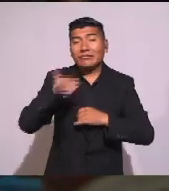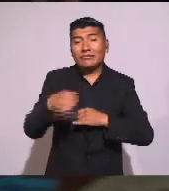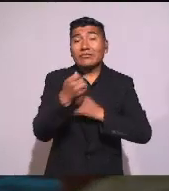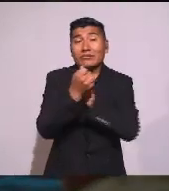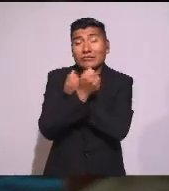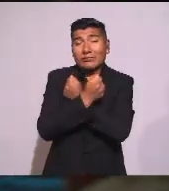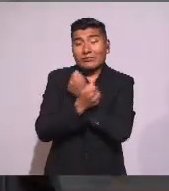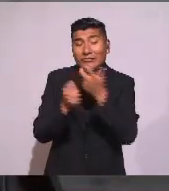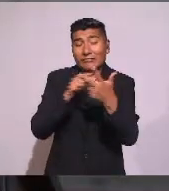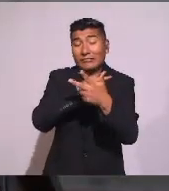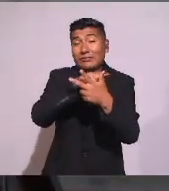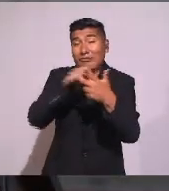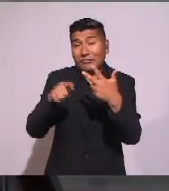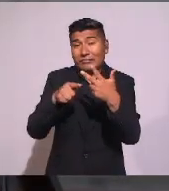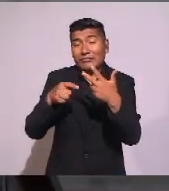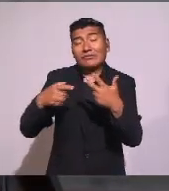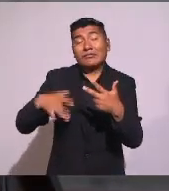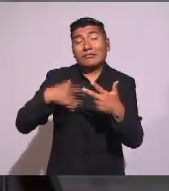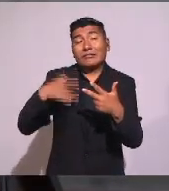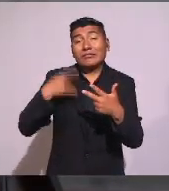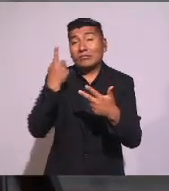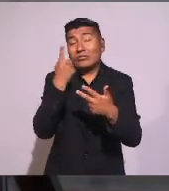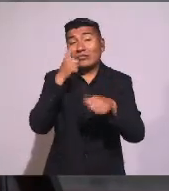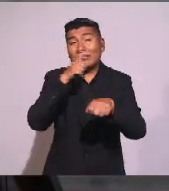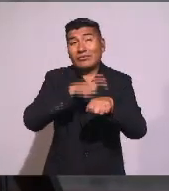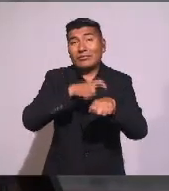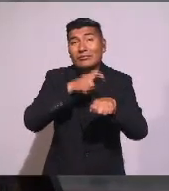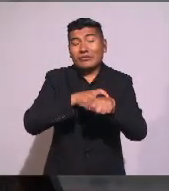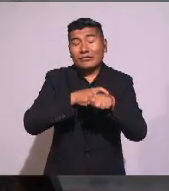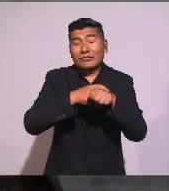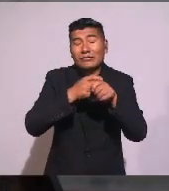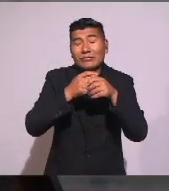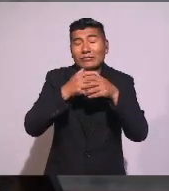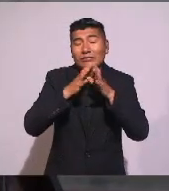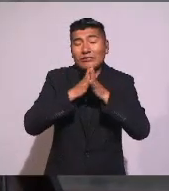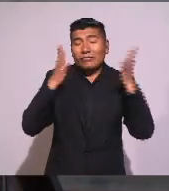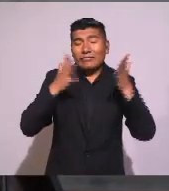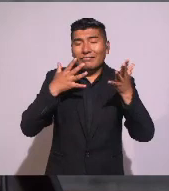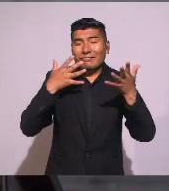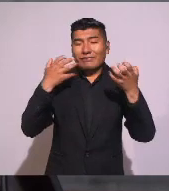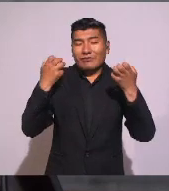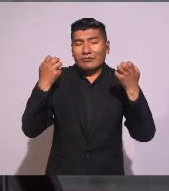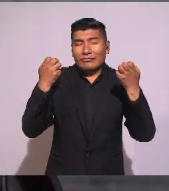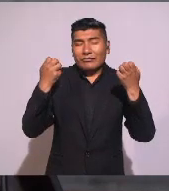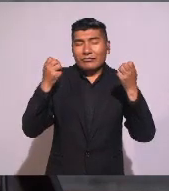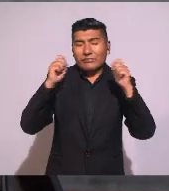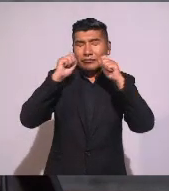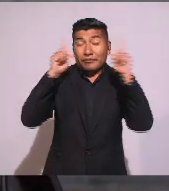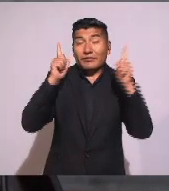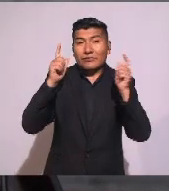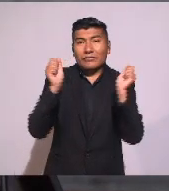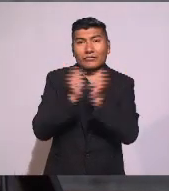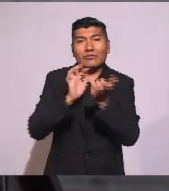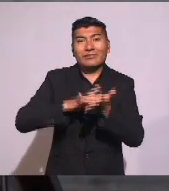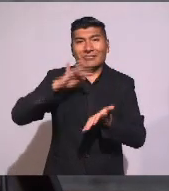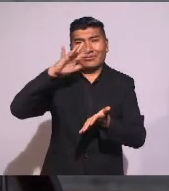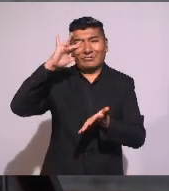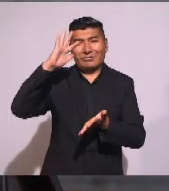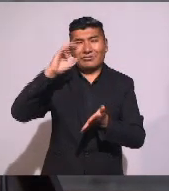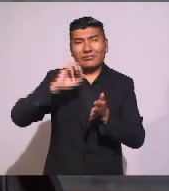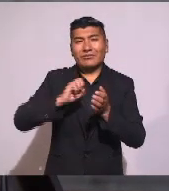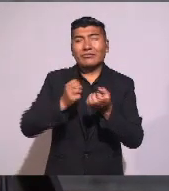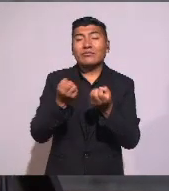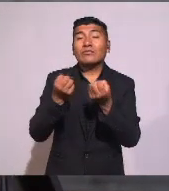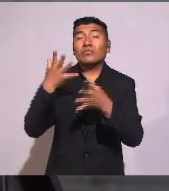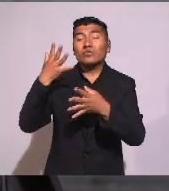vive en un momento sumisos en la gloria en la plenitud después de muchas